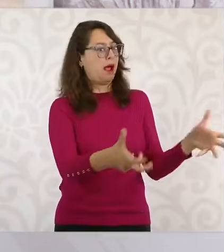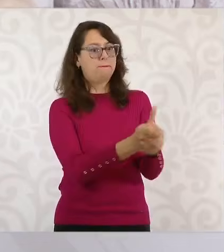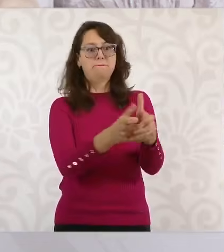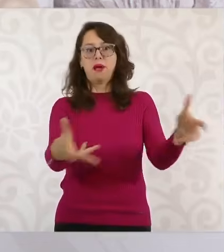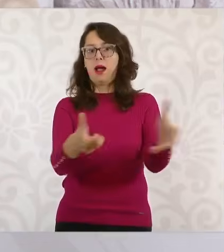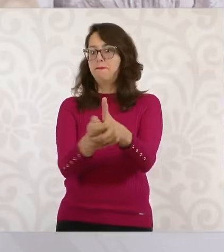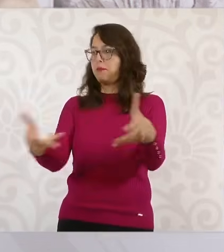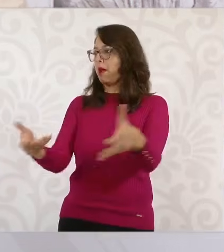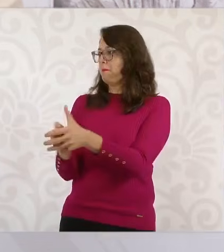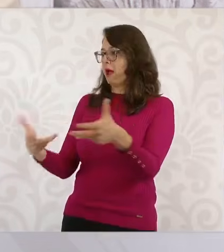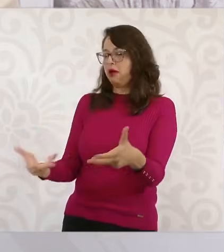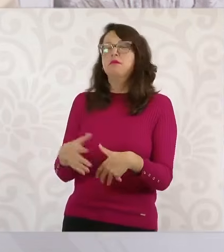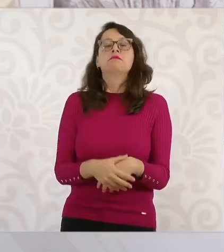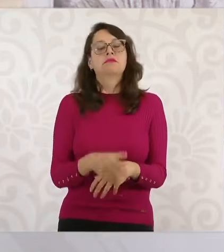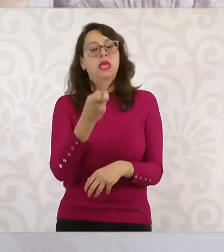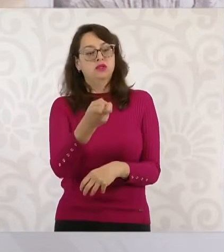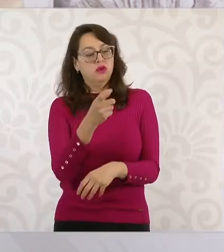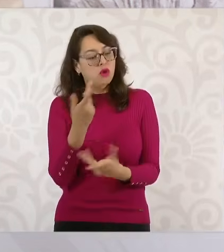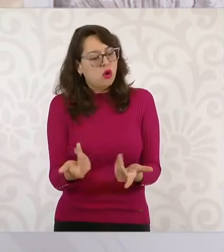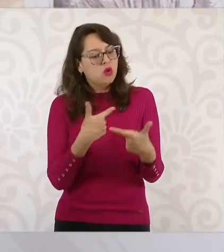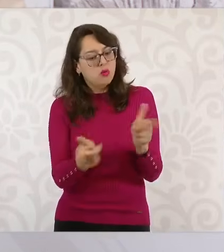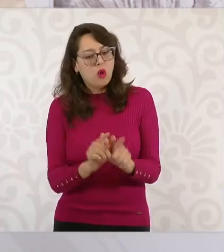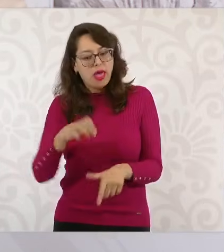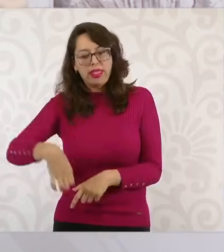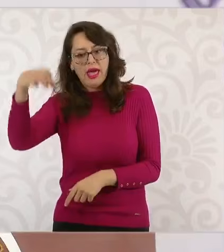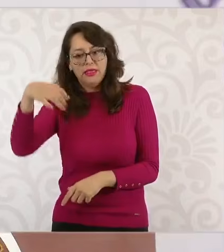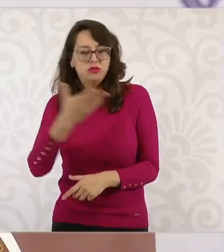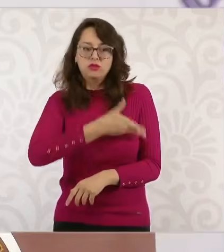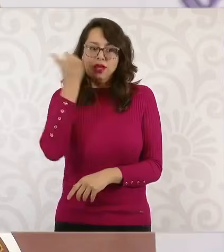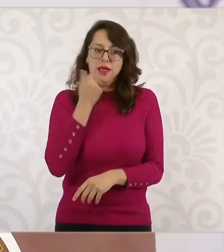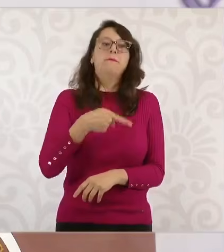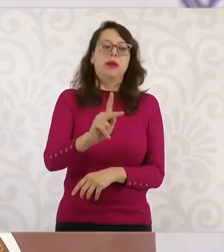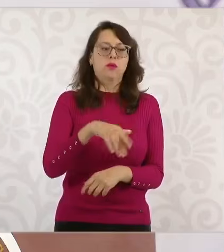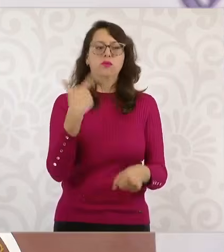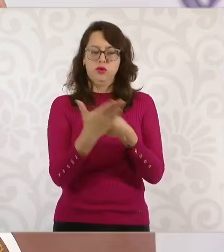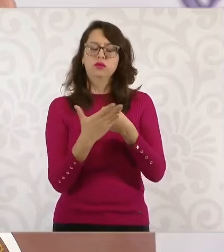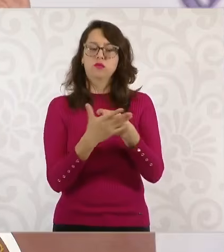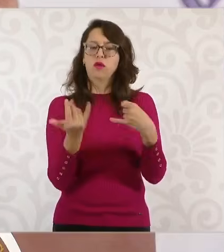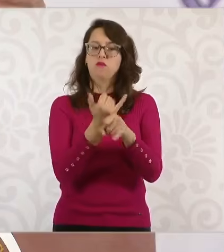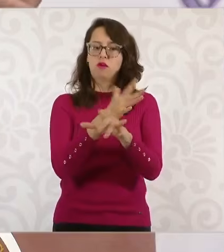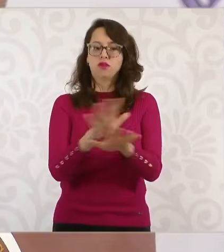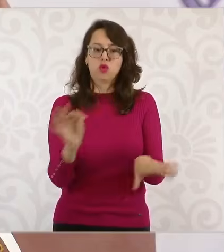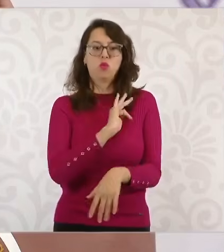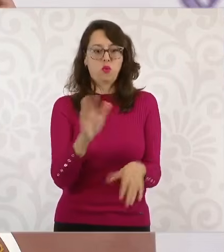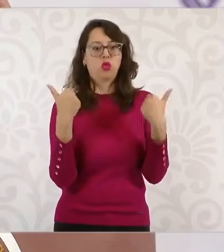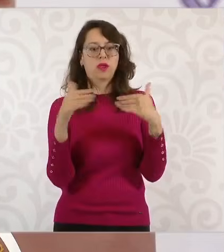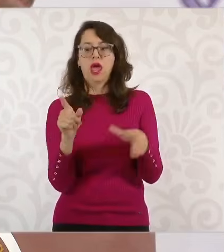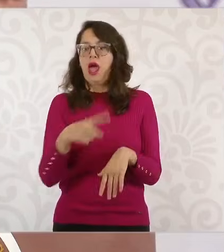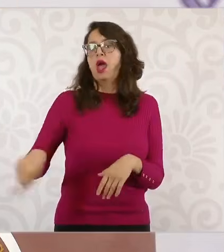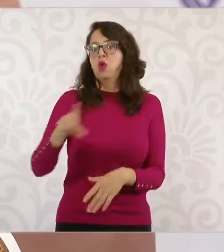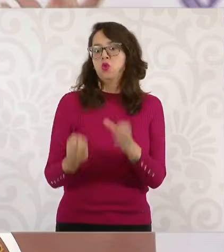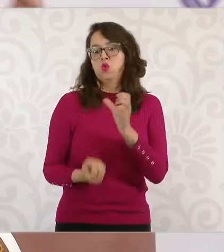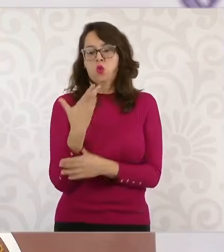pues también les compartimos la información por grupo de edad, de cuáles son la edad de los nuevos